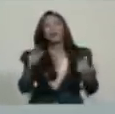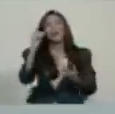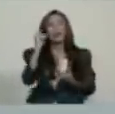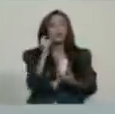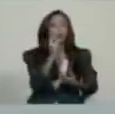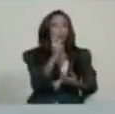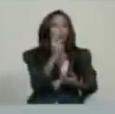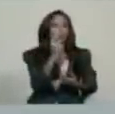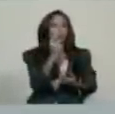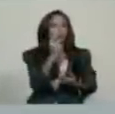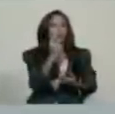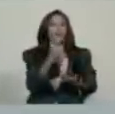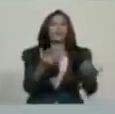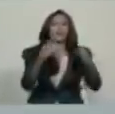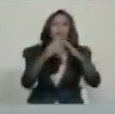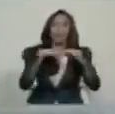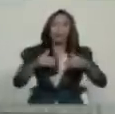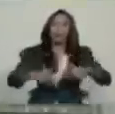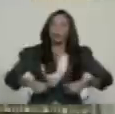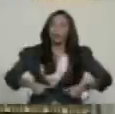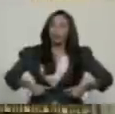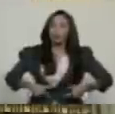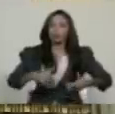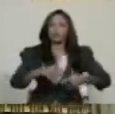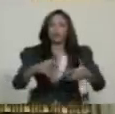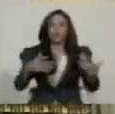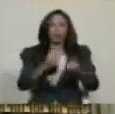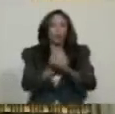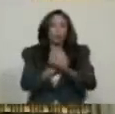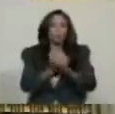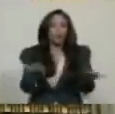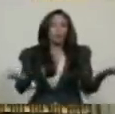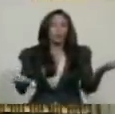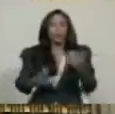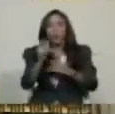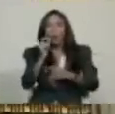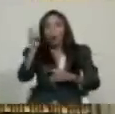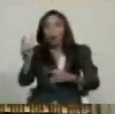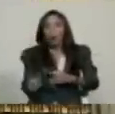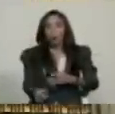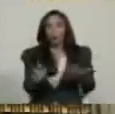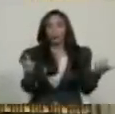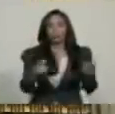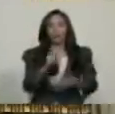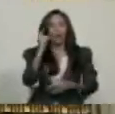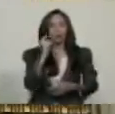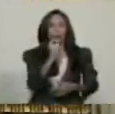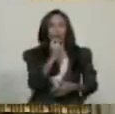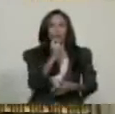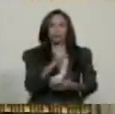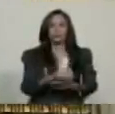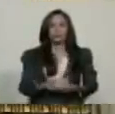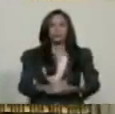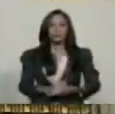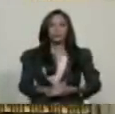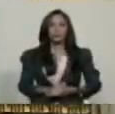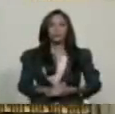llenándonos de su fuerza, de su espíritu. ¡Ay, qué gran fuerza la de Antonio José de Sucre!